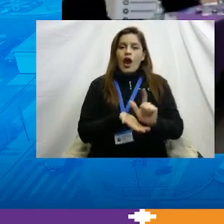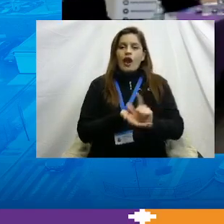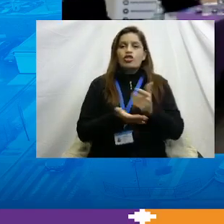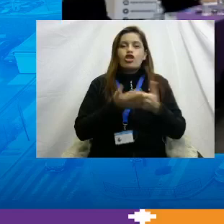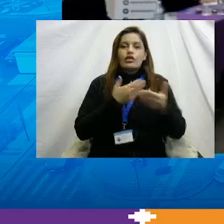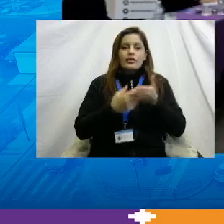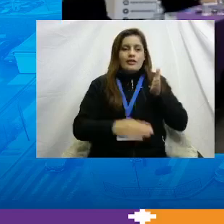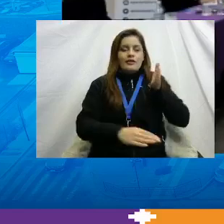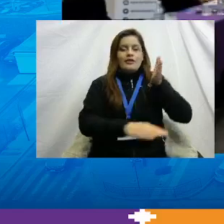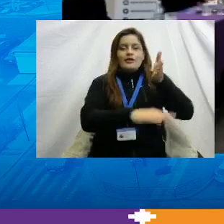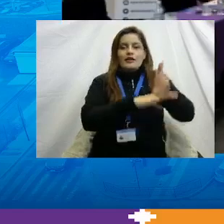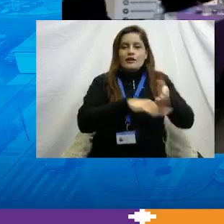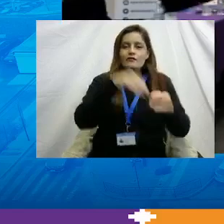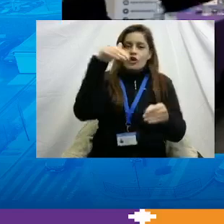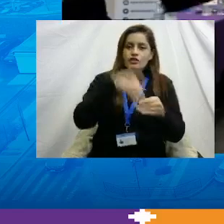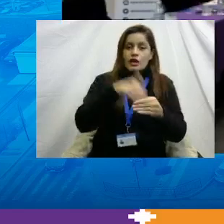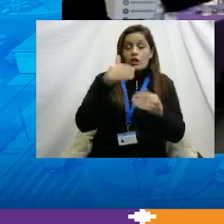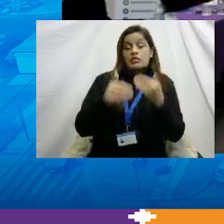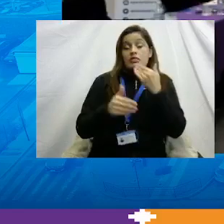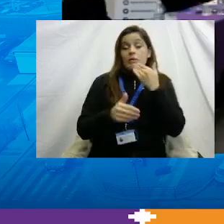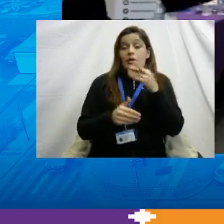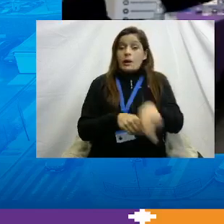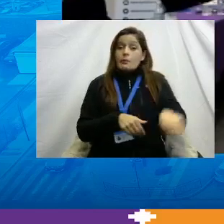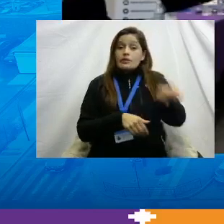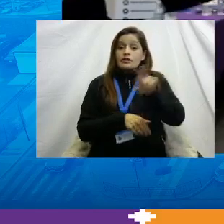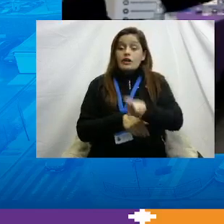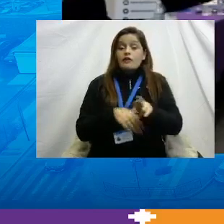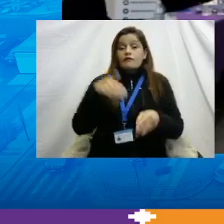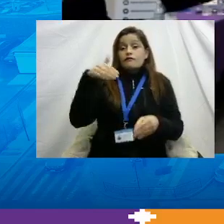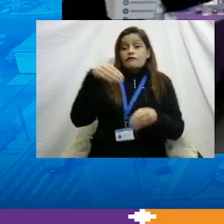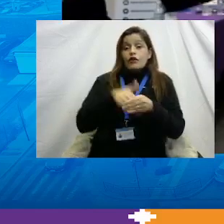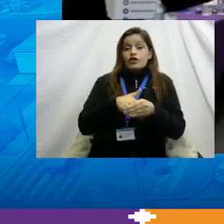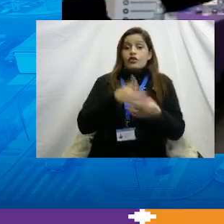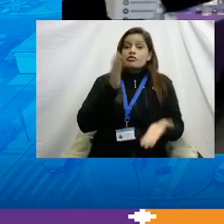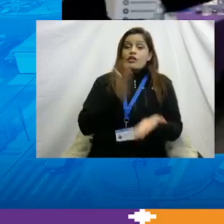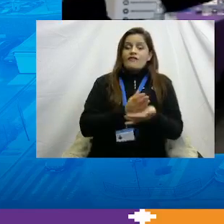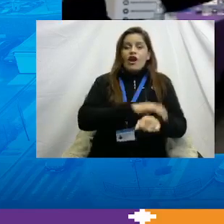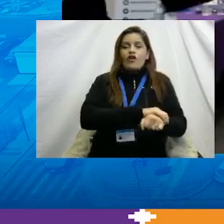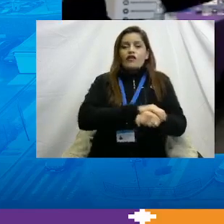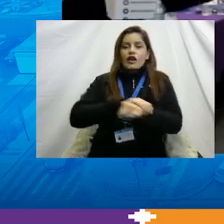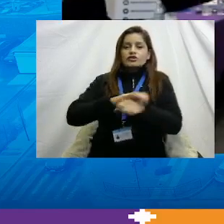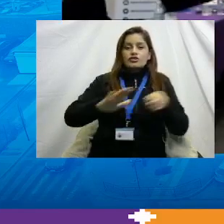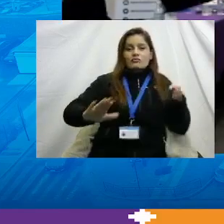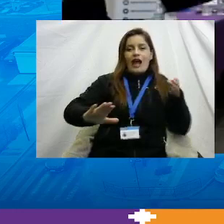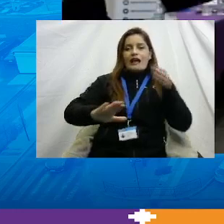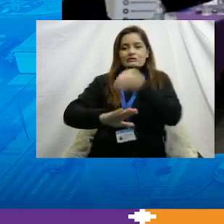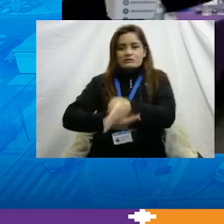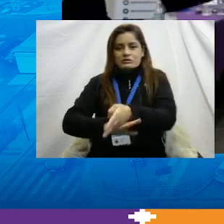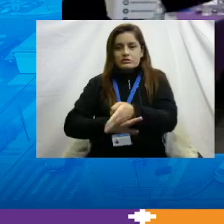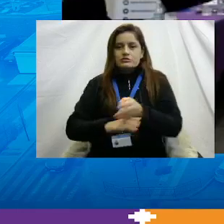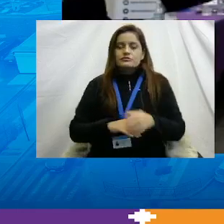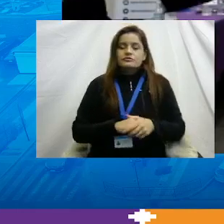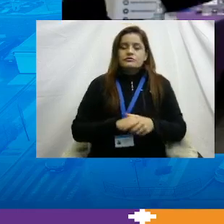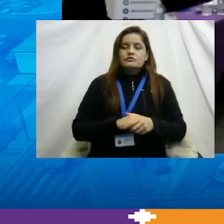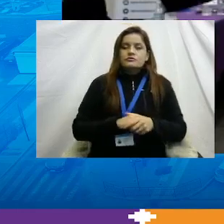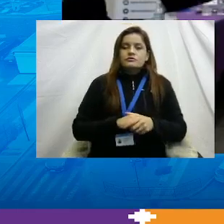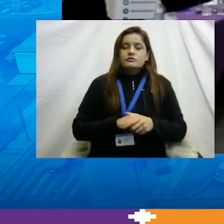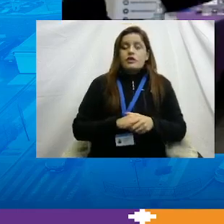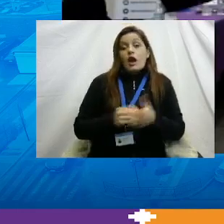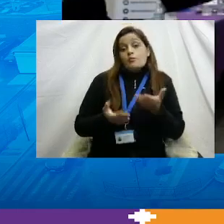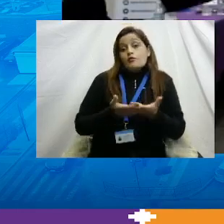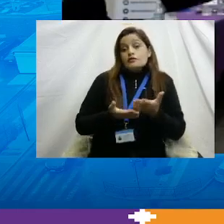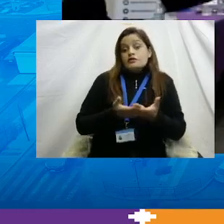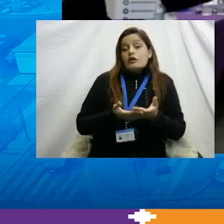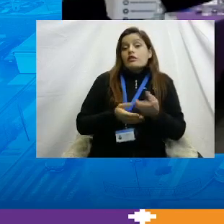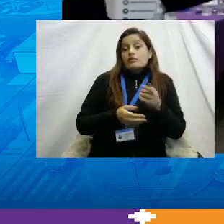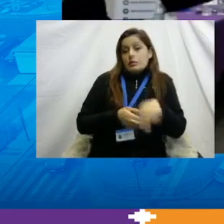un... Y recordarle a toda la gente de que el voto es completamente obligatorio en esta oportunidad, así que no me gustaría pasar esta oportunidad para